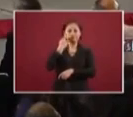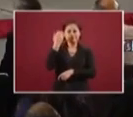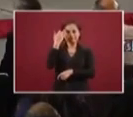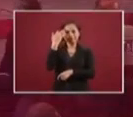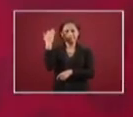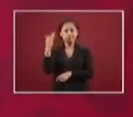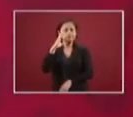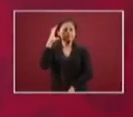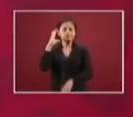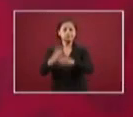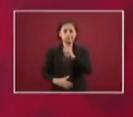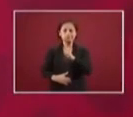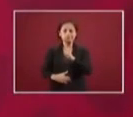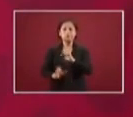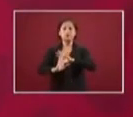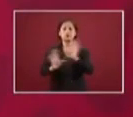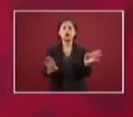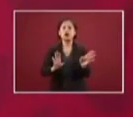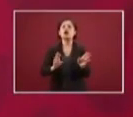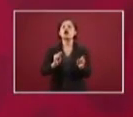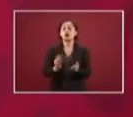pase a retiro.